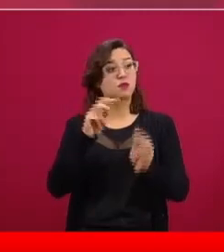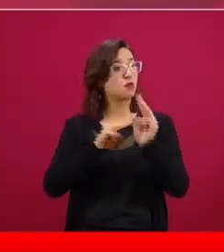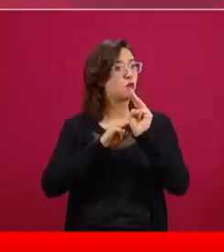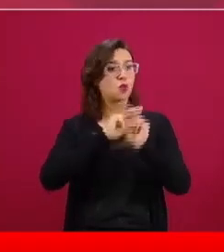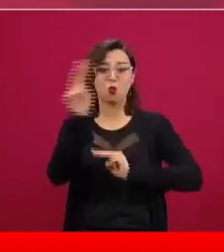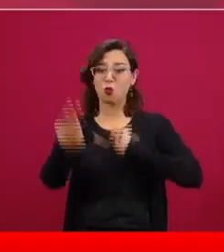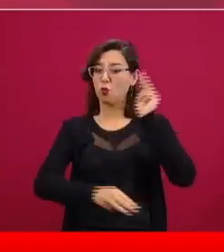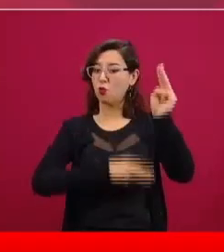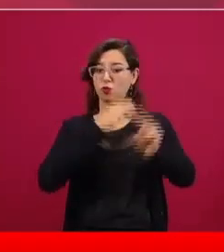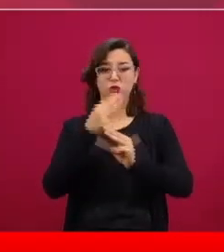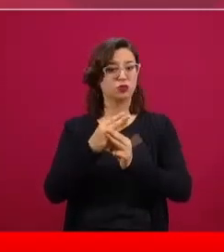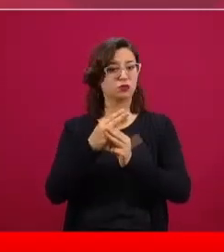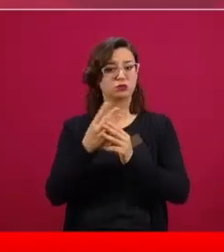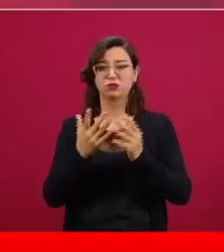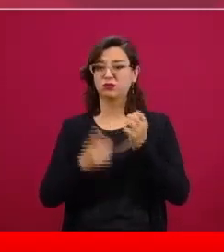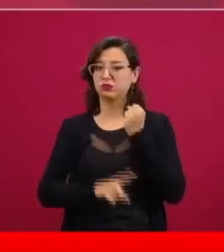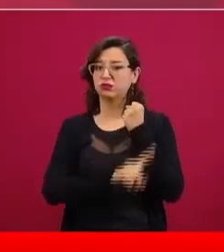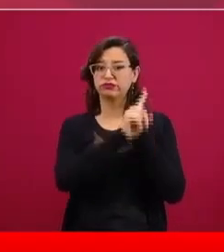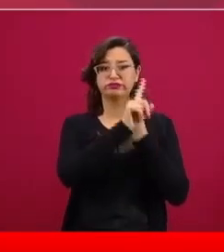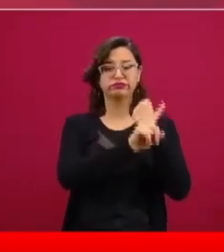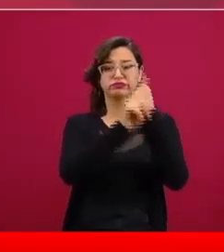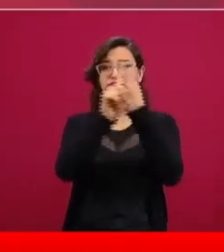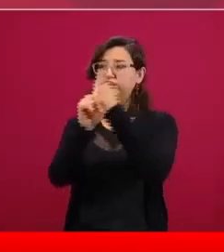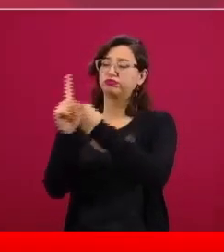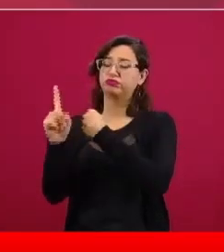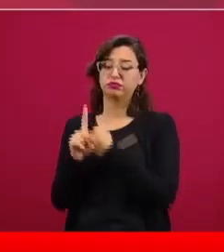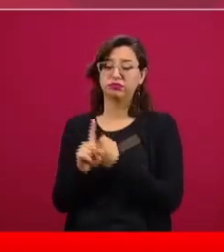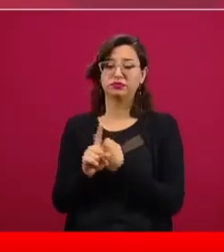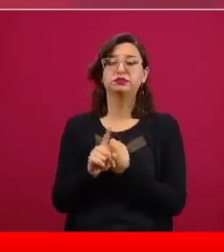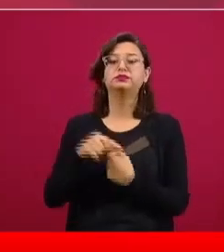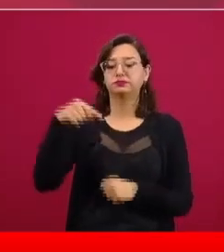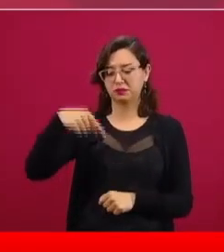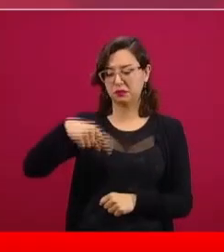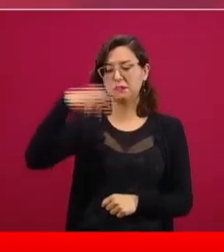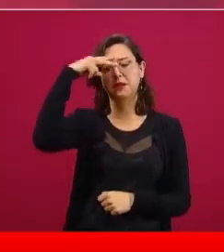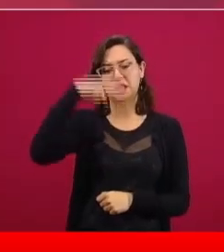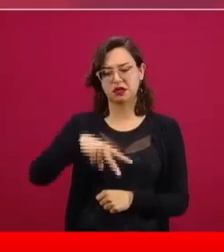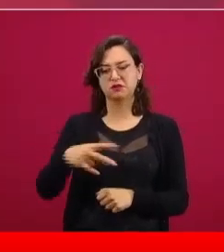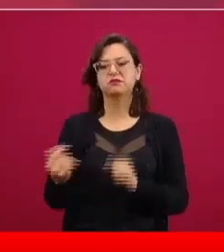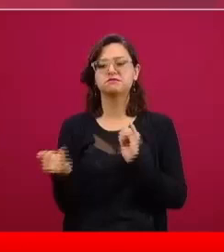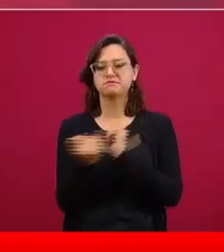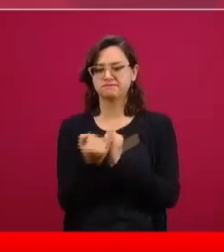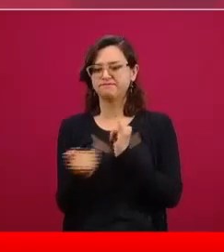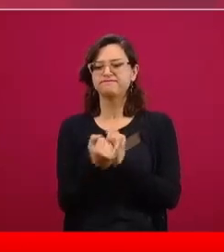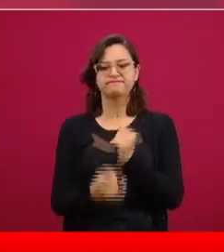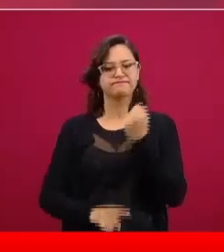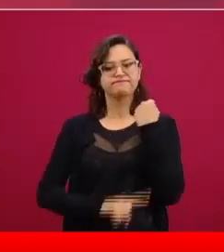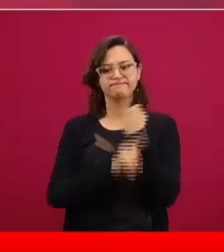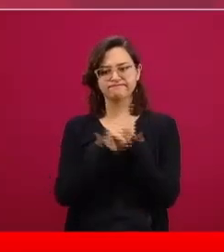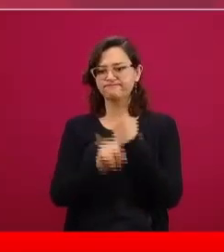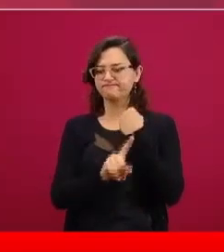que desde luego nos va a afectar.